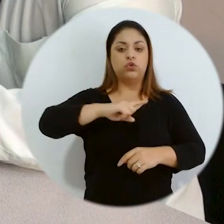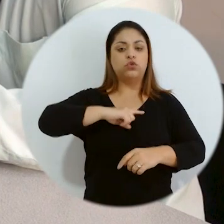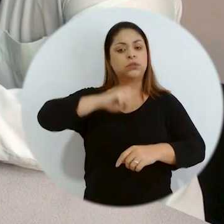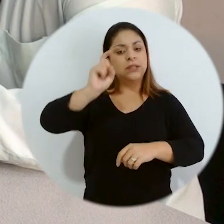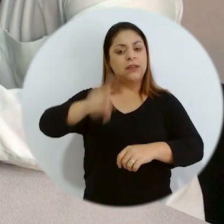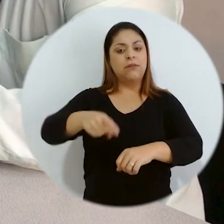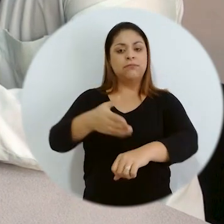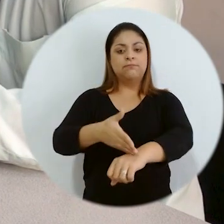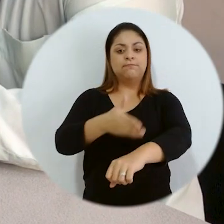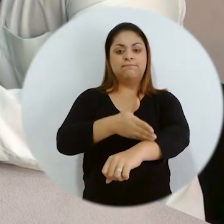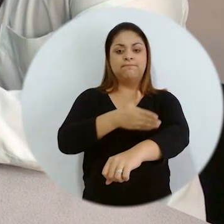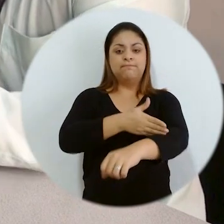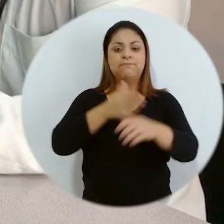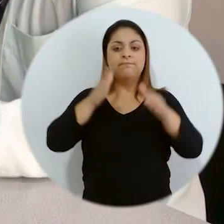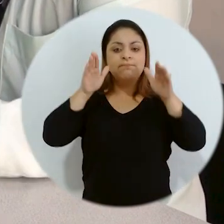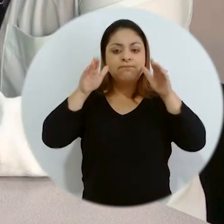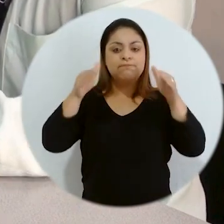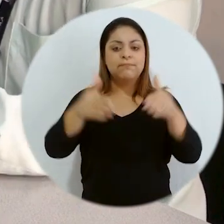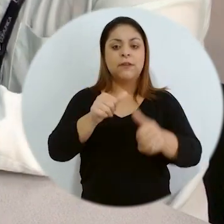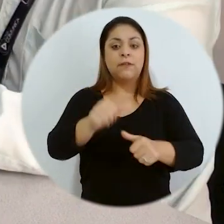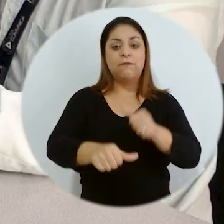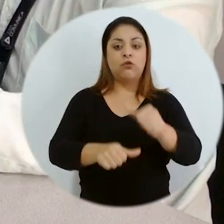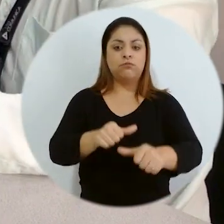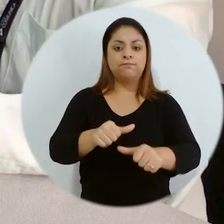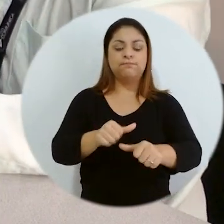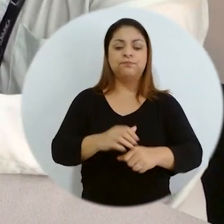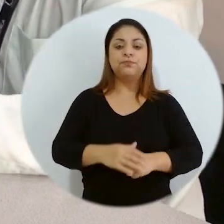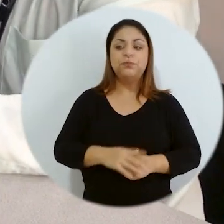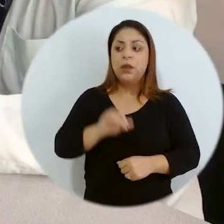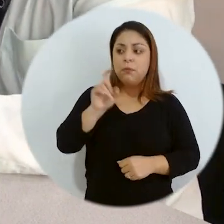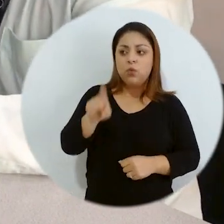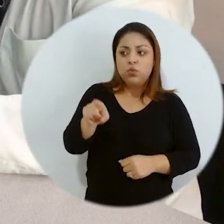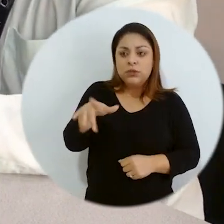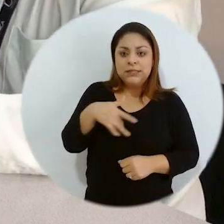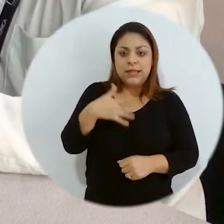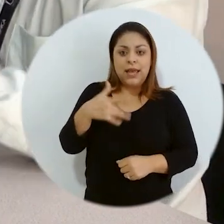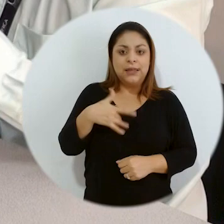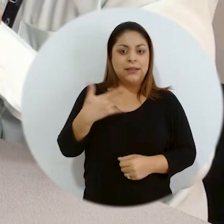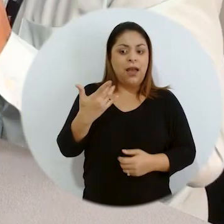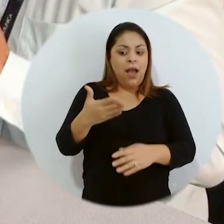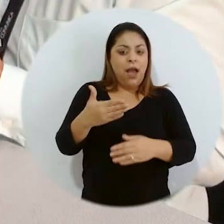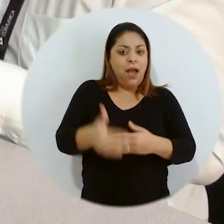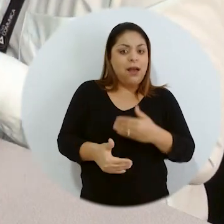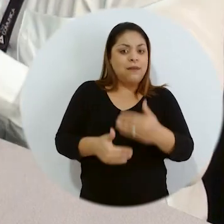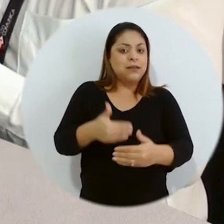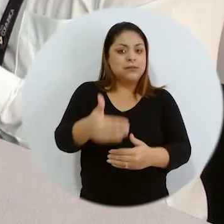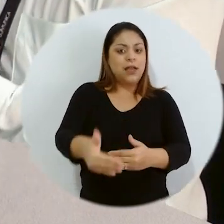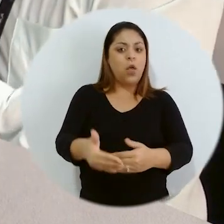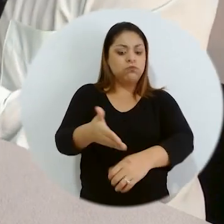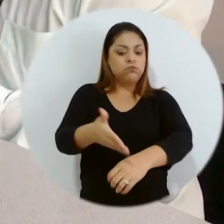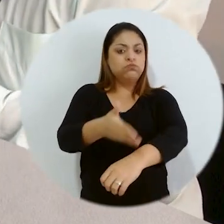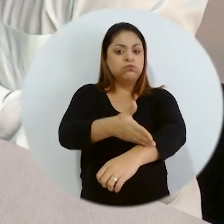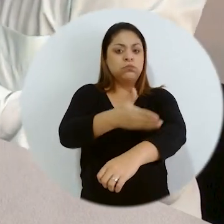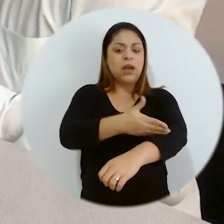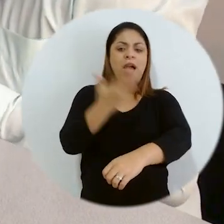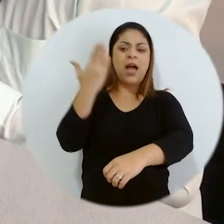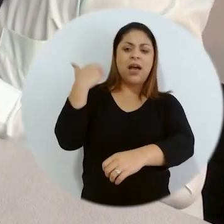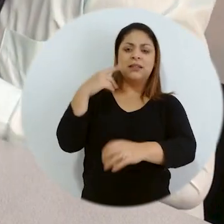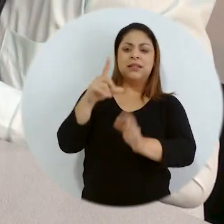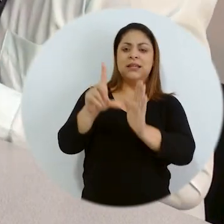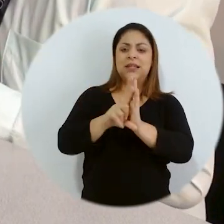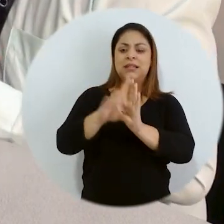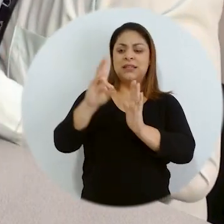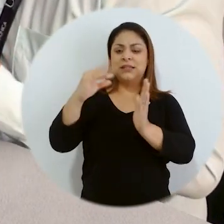que abocar nuestra tarea y nuestros esfuerzos. Sí, uno siente que se ha avanzado en cierta materia. Recordemos desde la promulgación de la famosa Ley